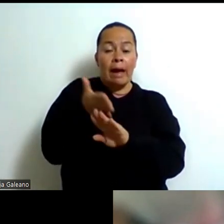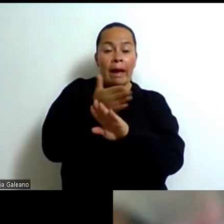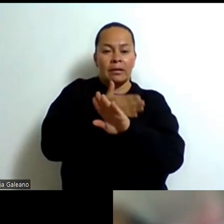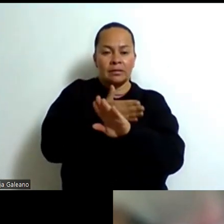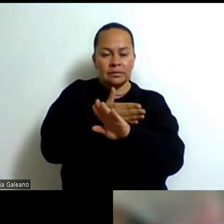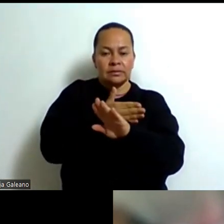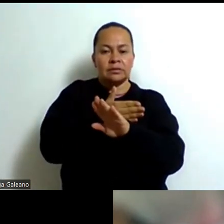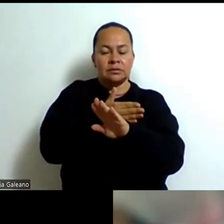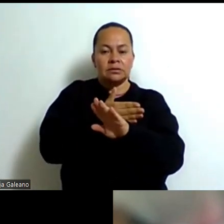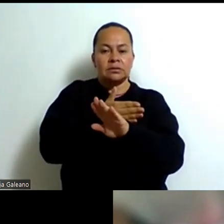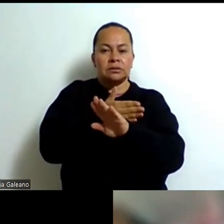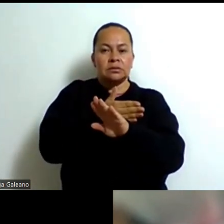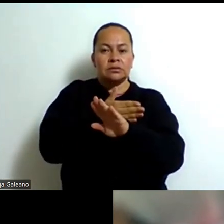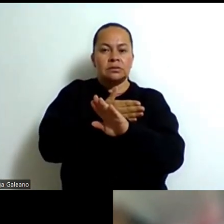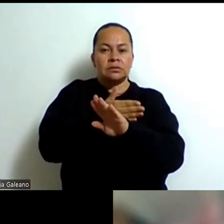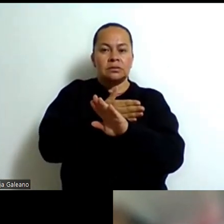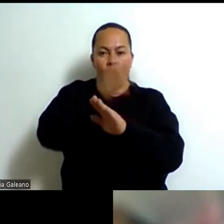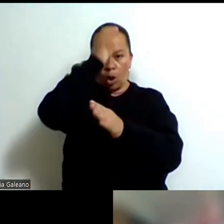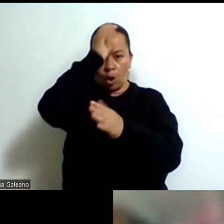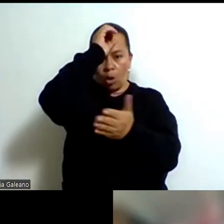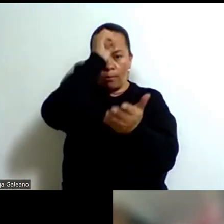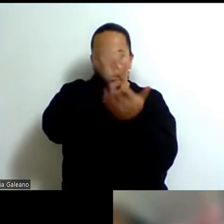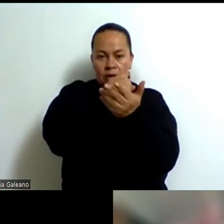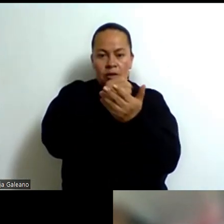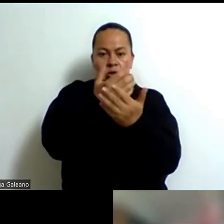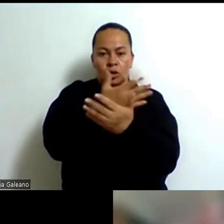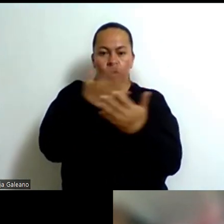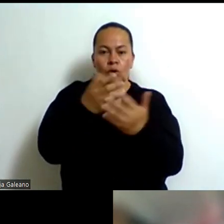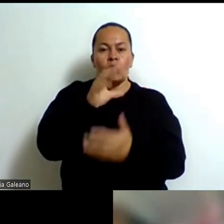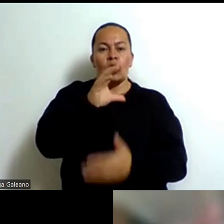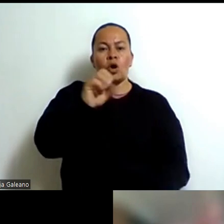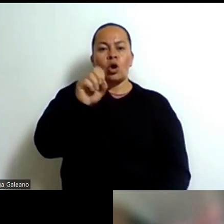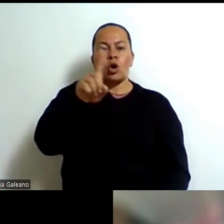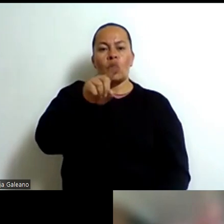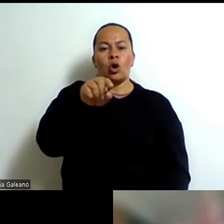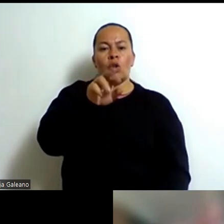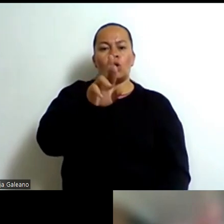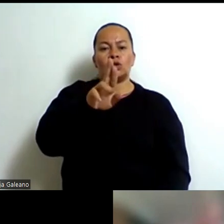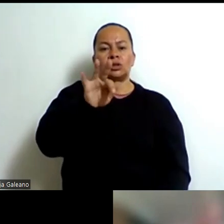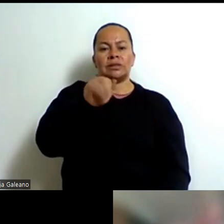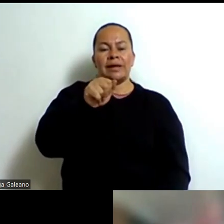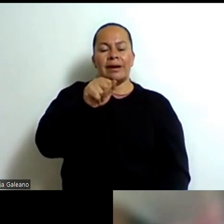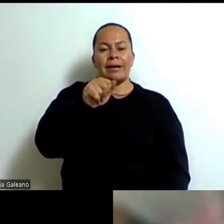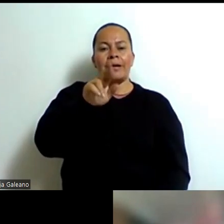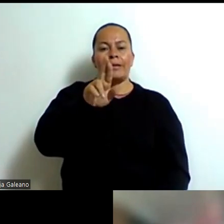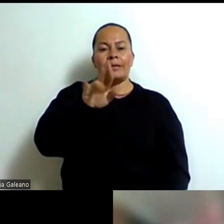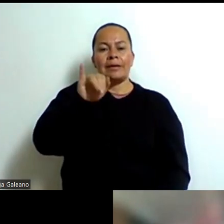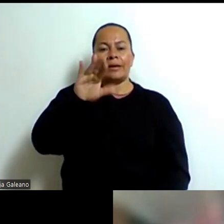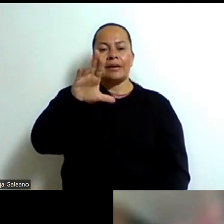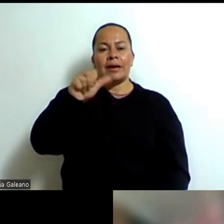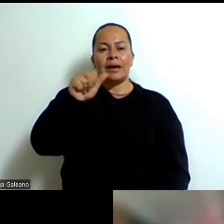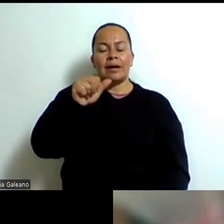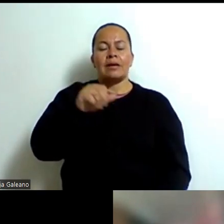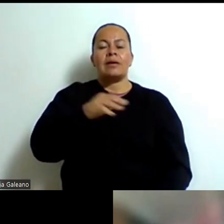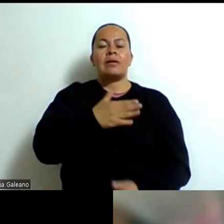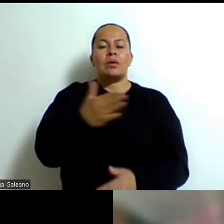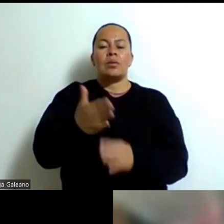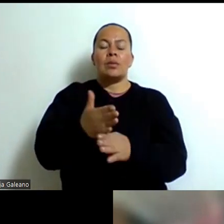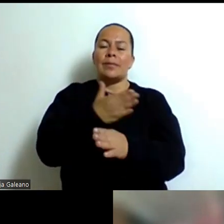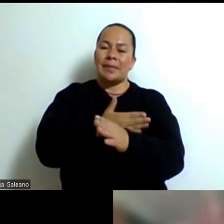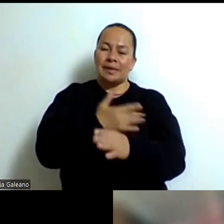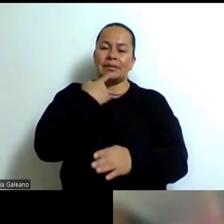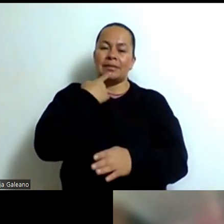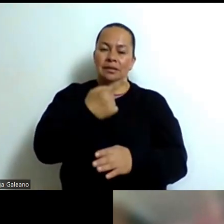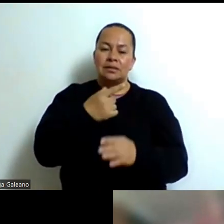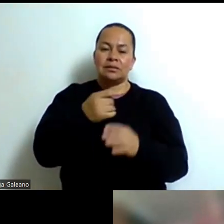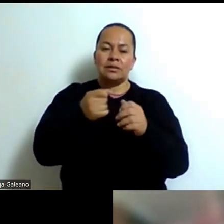la la opinión consultiva en Costa Rica ante la Corte Interamericana de Derechos Humanos en donde Ese es la gran